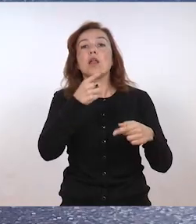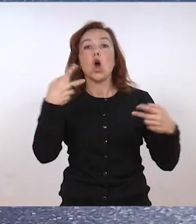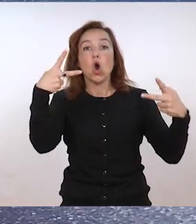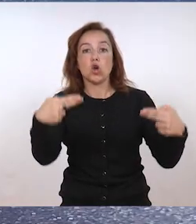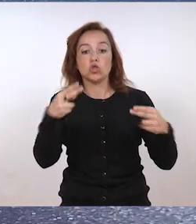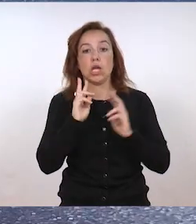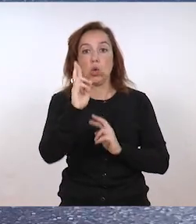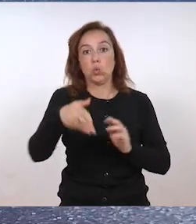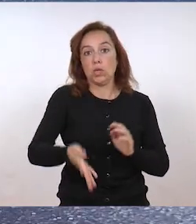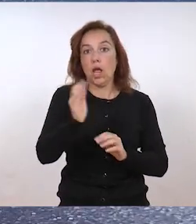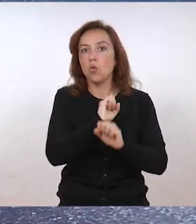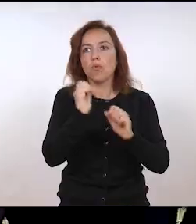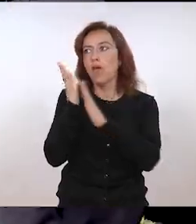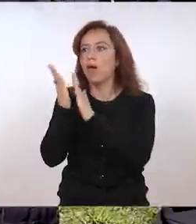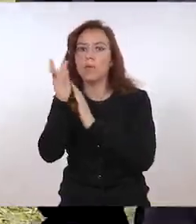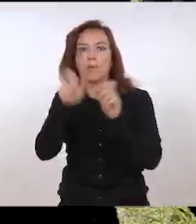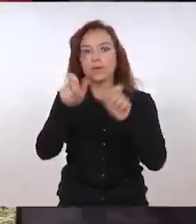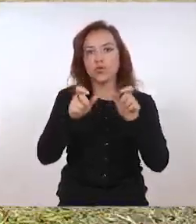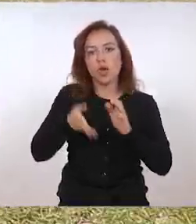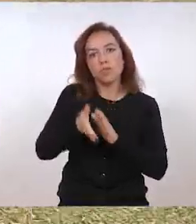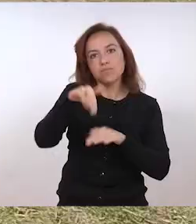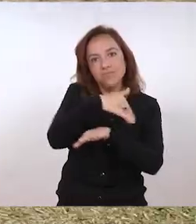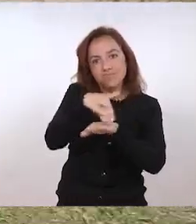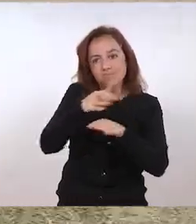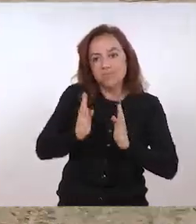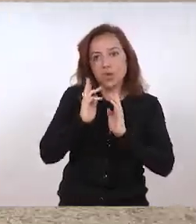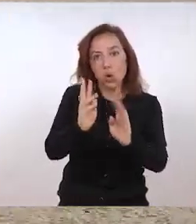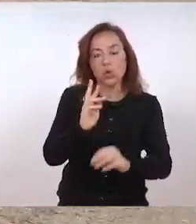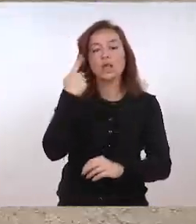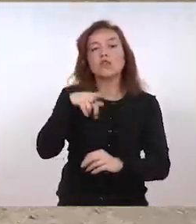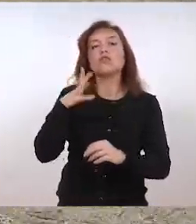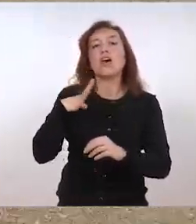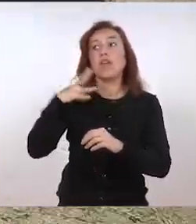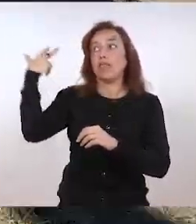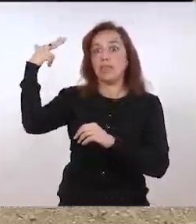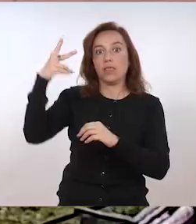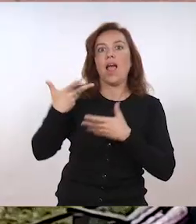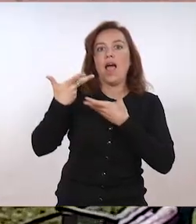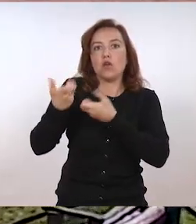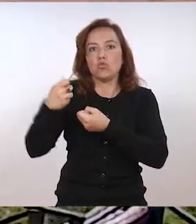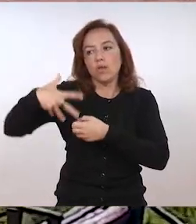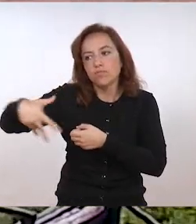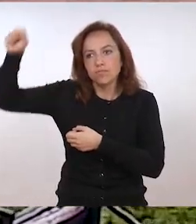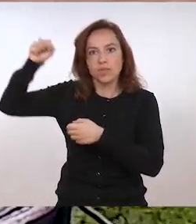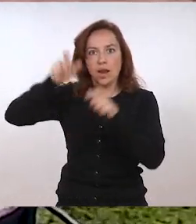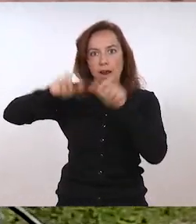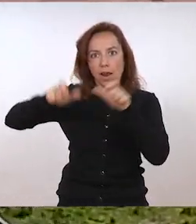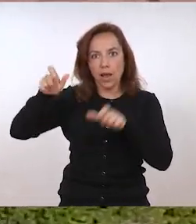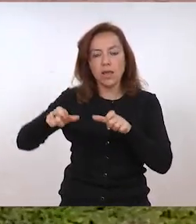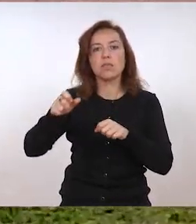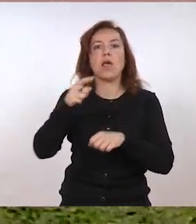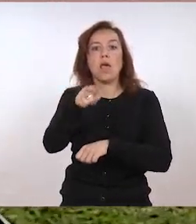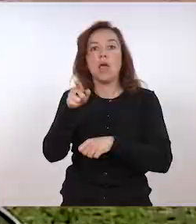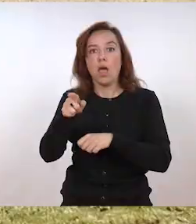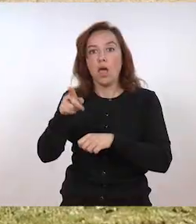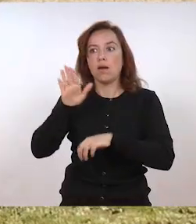impedía la evacuación por vía terrestre, dando participación a uno de los tres helicópteros policiales Robinson 44 Raven 2,